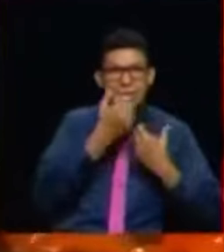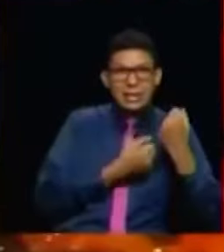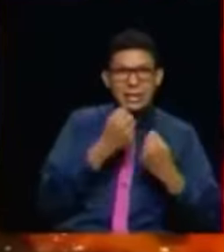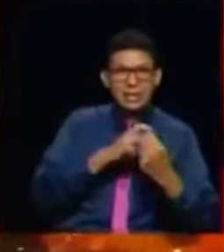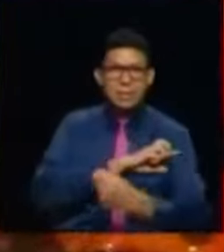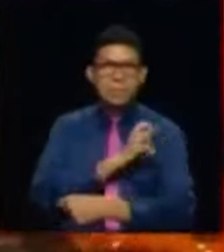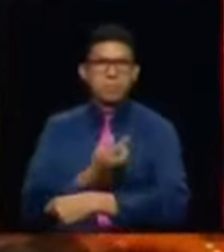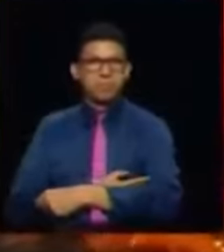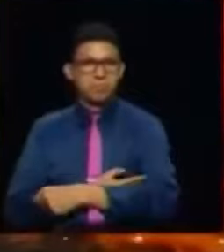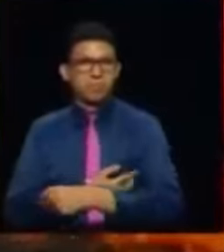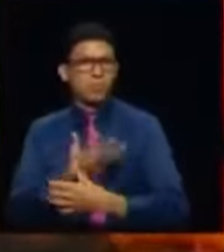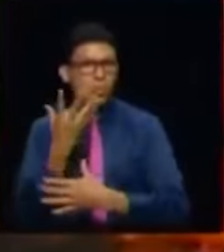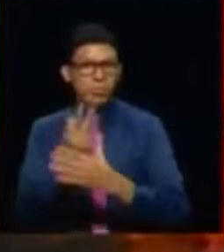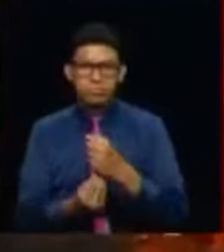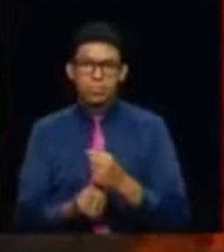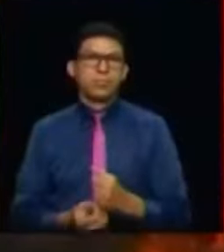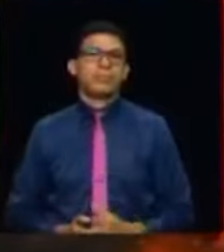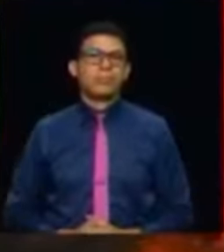proteínas.